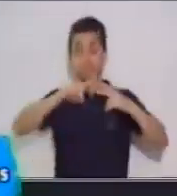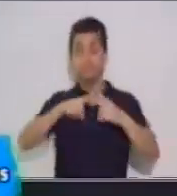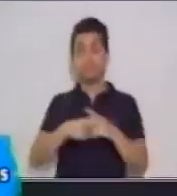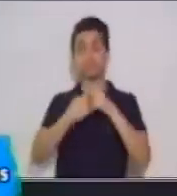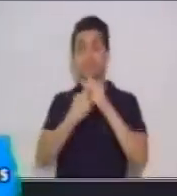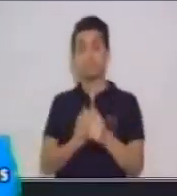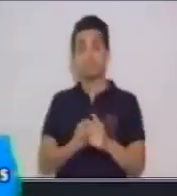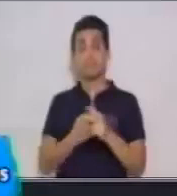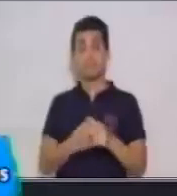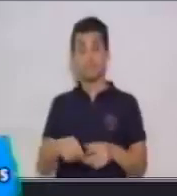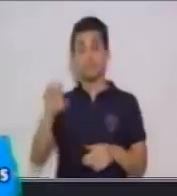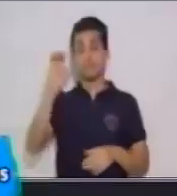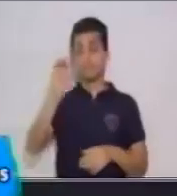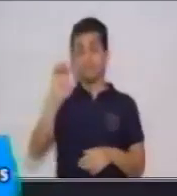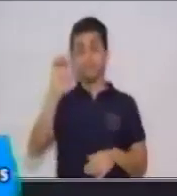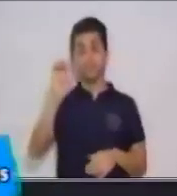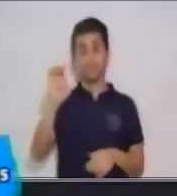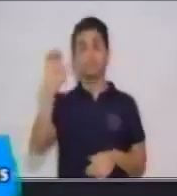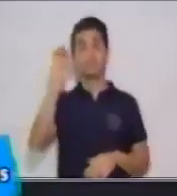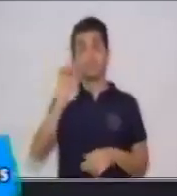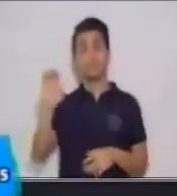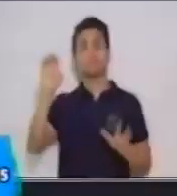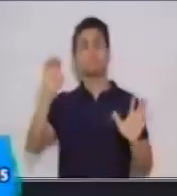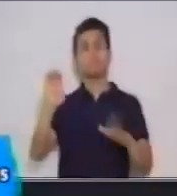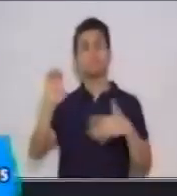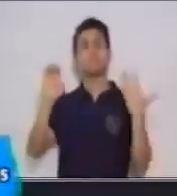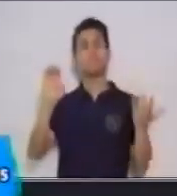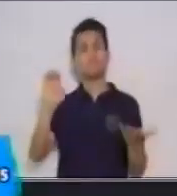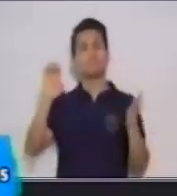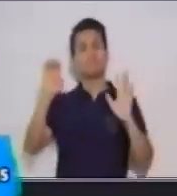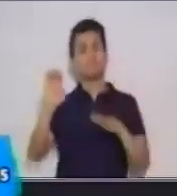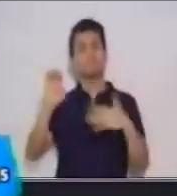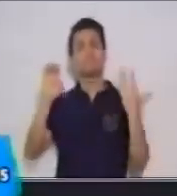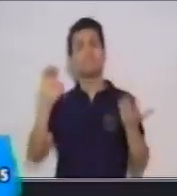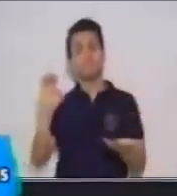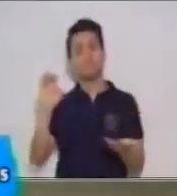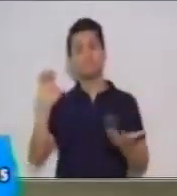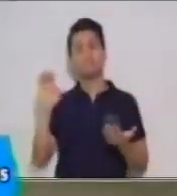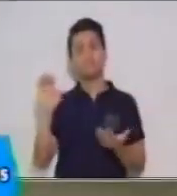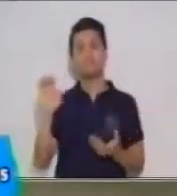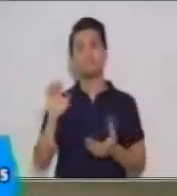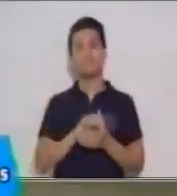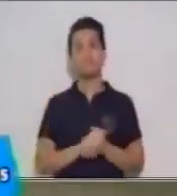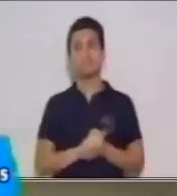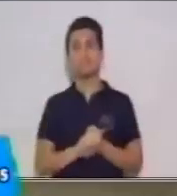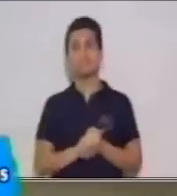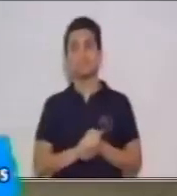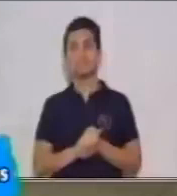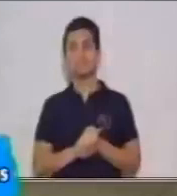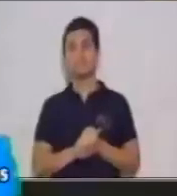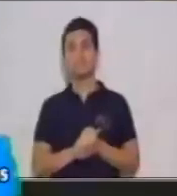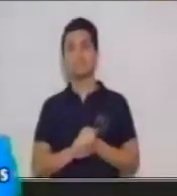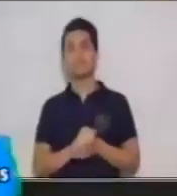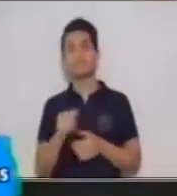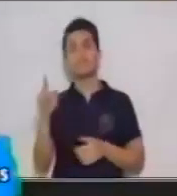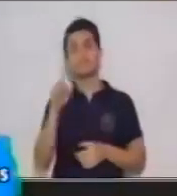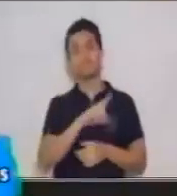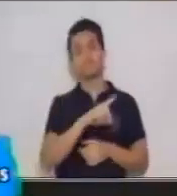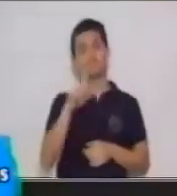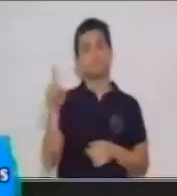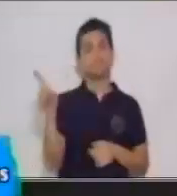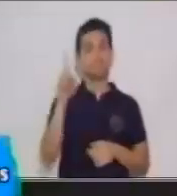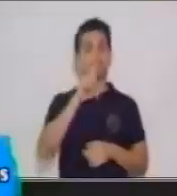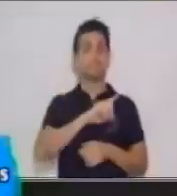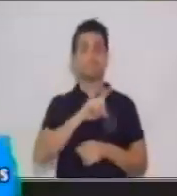Empieza con la E. ¿Qué seré? ¿Qué seré? ¿Qué seré? ¡Ayuntamiento! No, no,